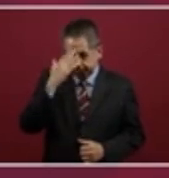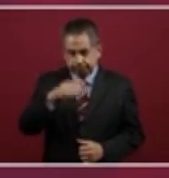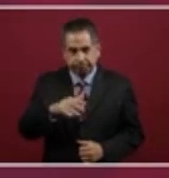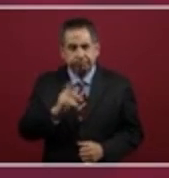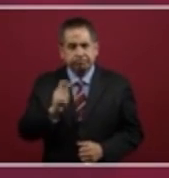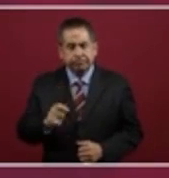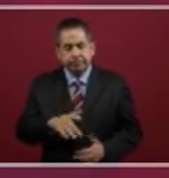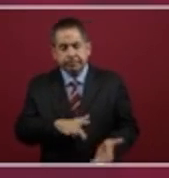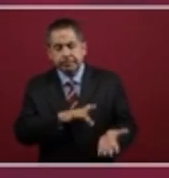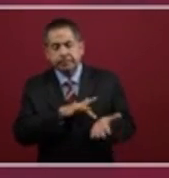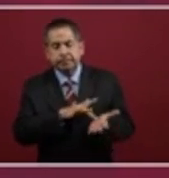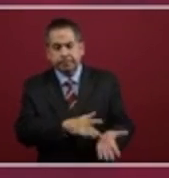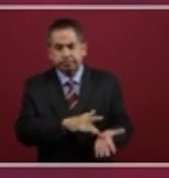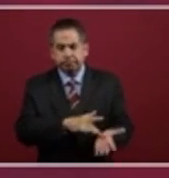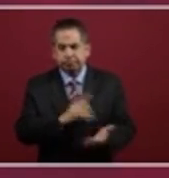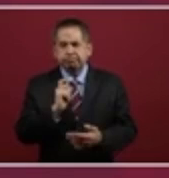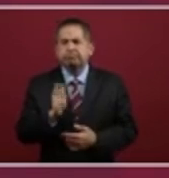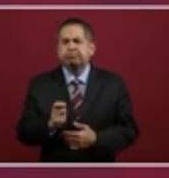apoyo